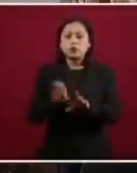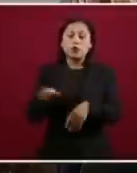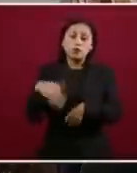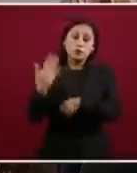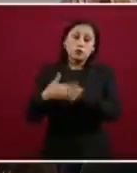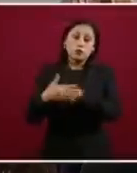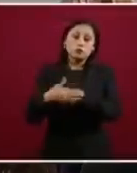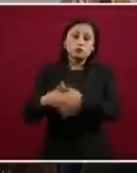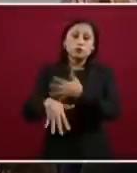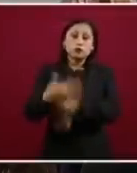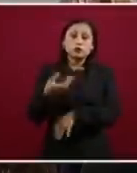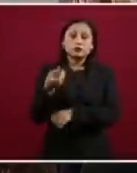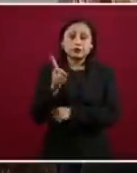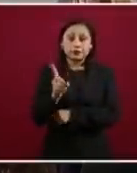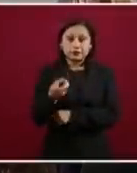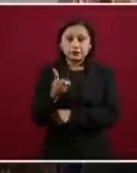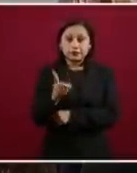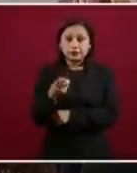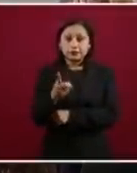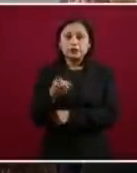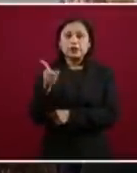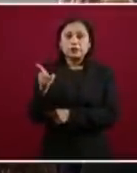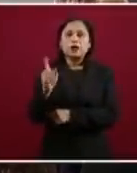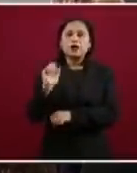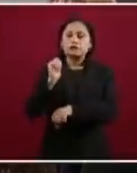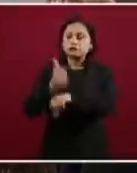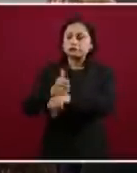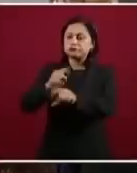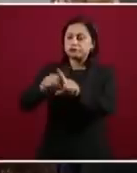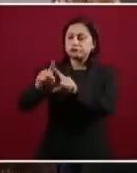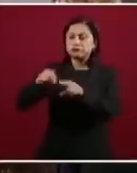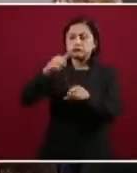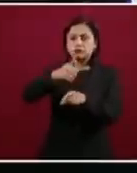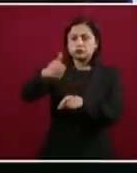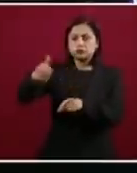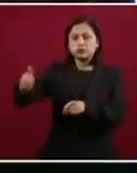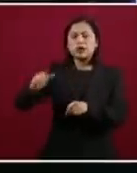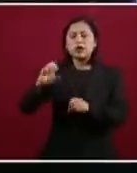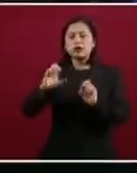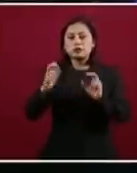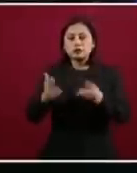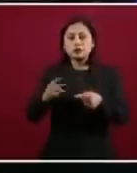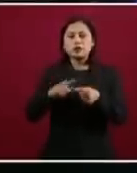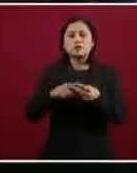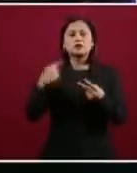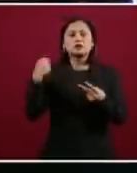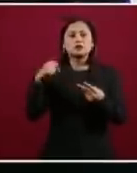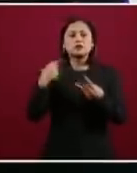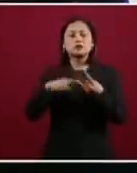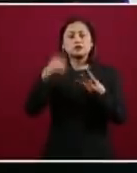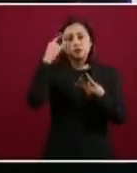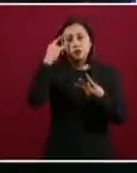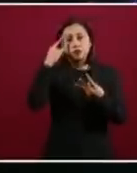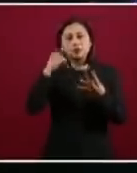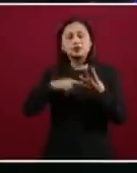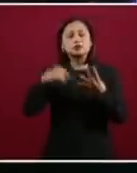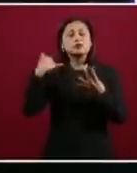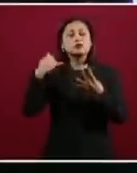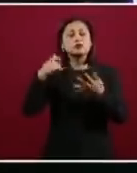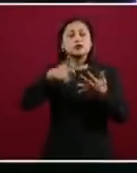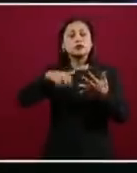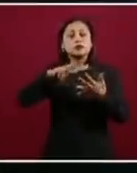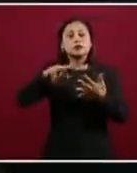se van a instalar módulos de participación ciudadana en los estados de Chiapas, Tabasco, Campeche, Yucatán y Quintana Roo